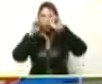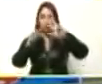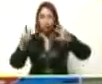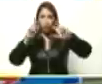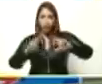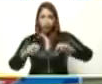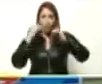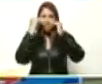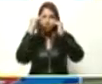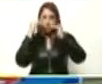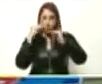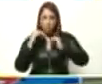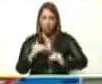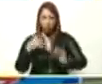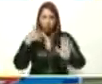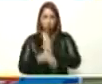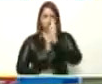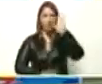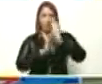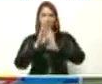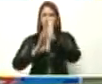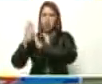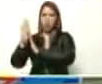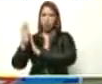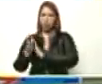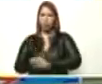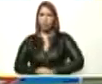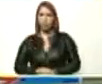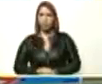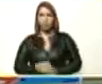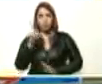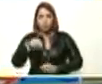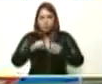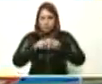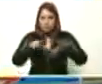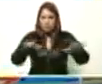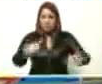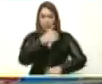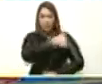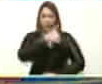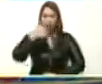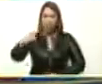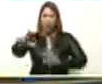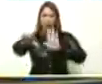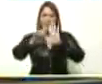del desarrollo, del despliegue, de cada ley,